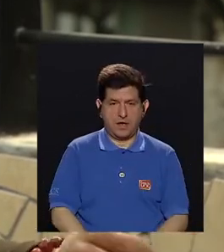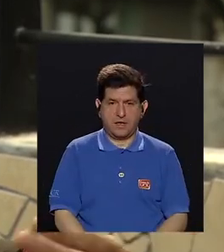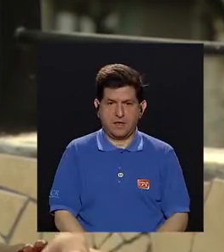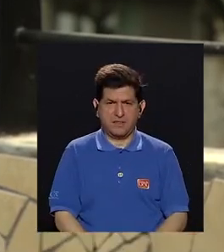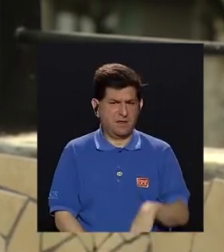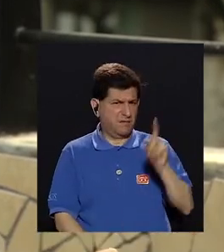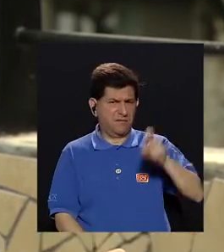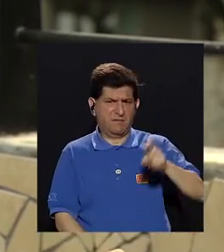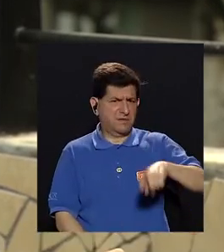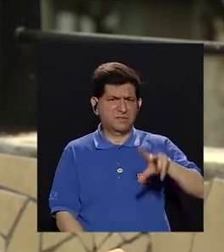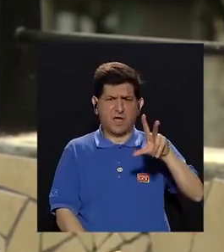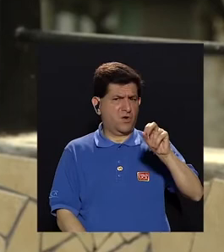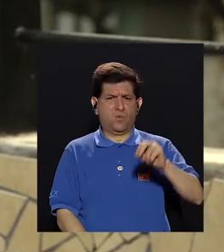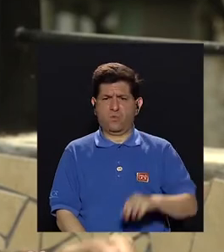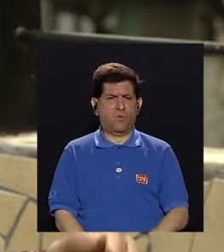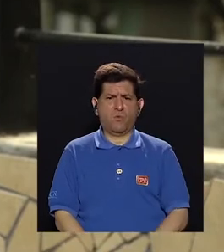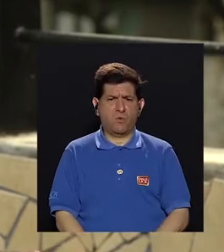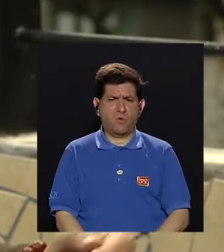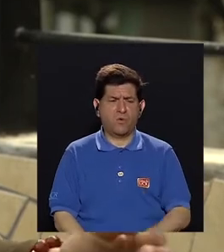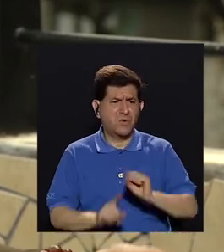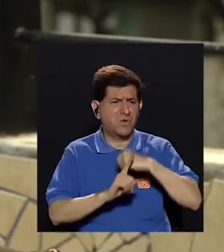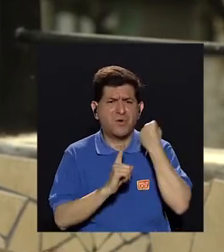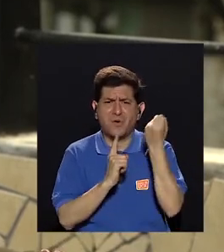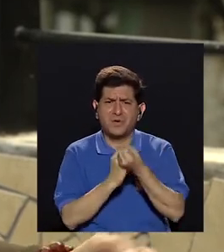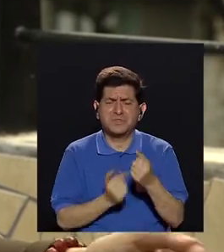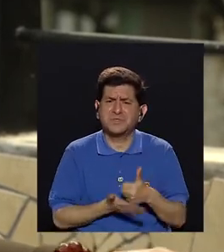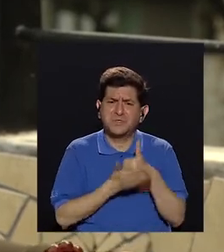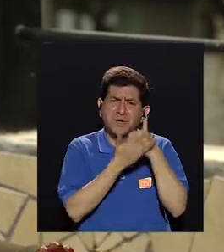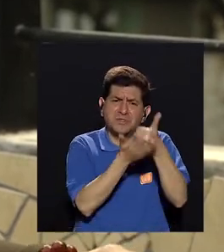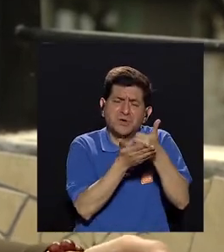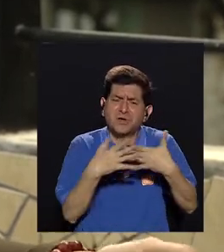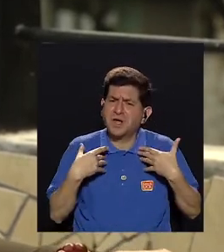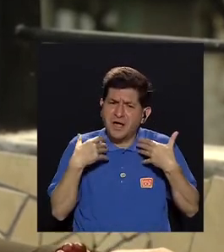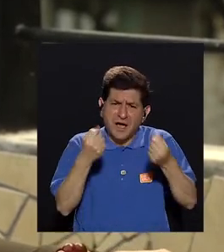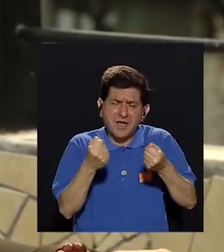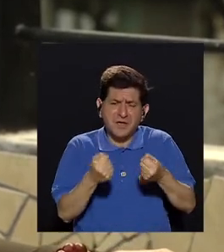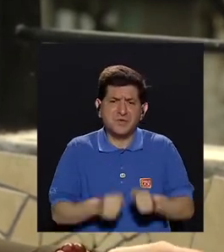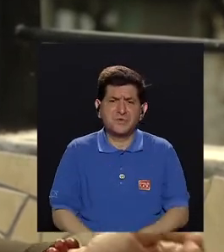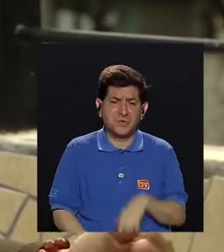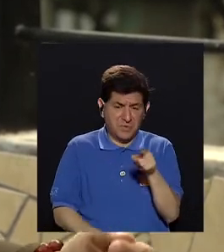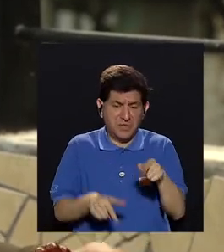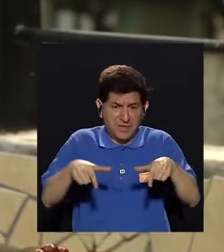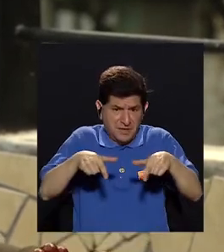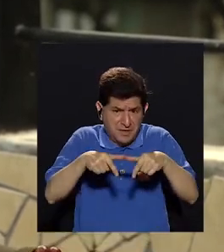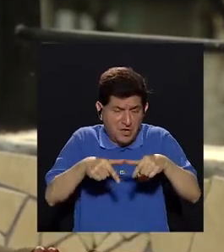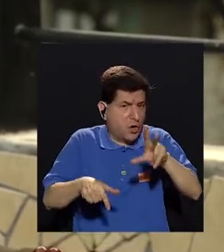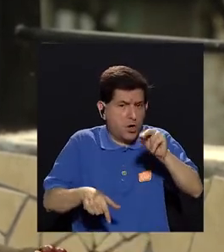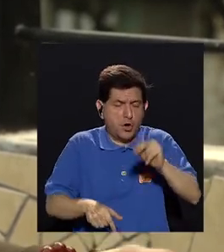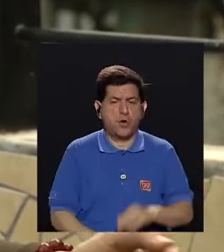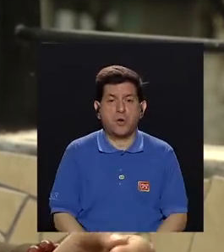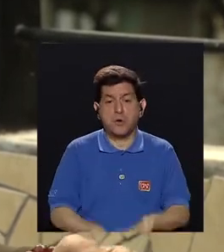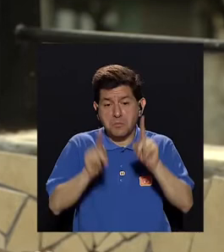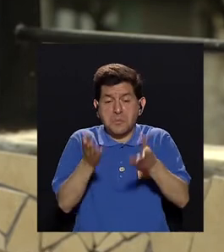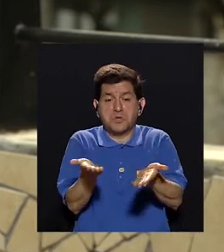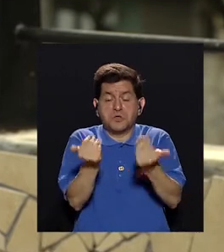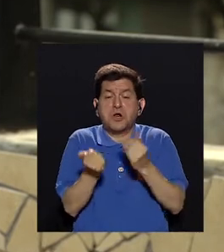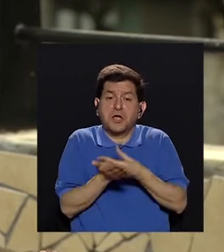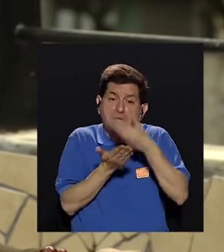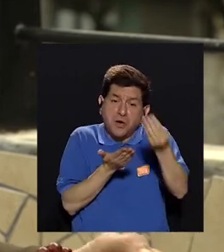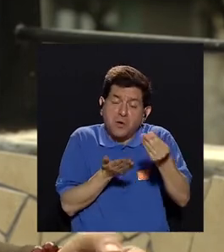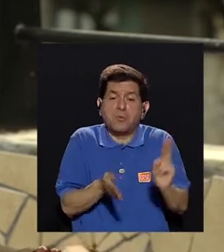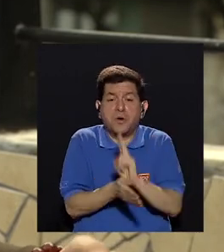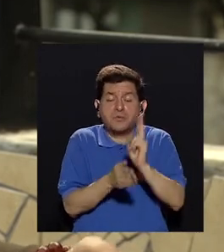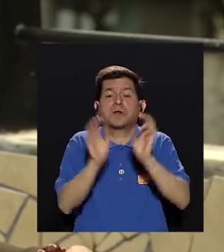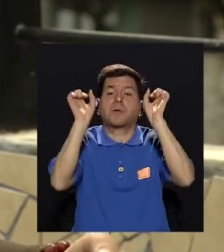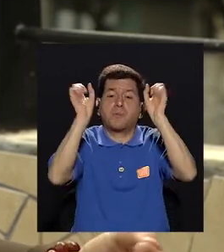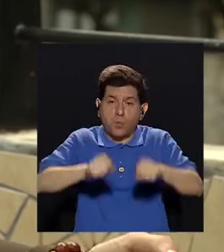la salud genital. Si alguna lo quiere comprar y quiere utilizarlo, puede usarlo, pero no es indispensable, ¿okay? No es un requisito